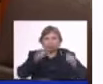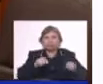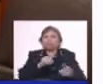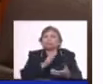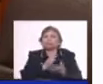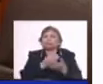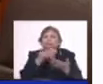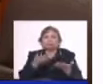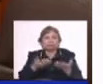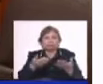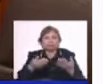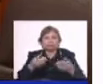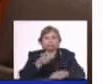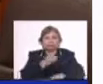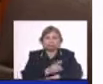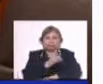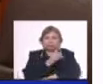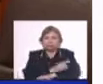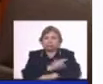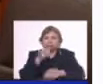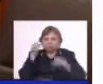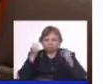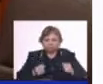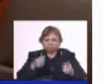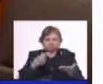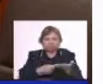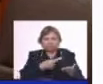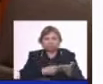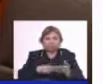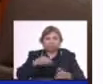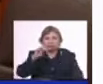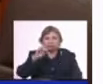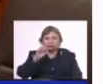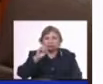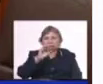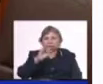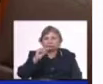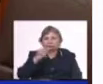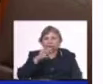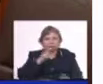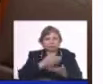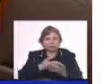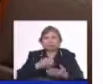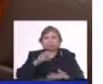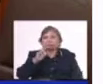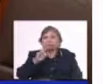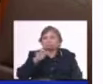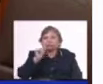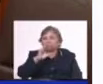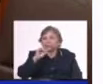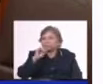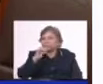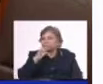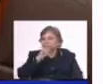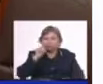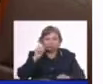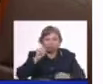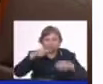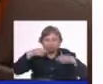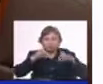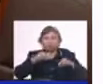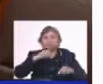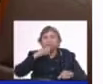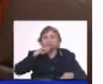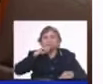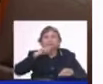y pedirle a la mesa directiva que se ponga en debate la moción de vacancia. Debatamos la moción de vacancia. No voy a permitir que la